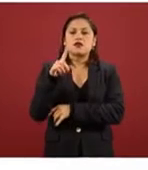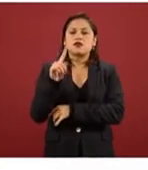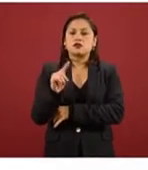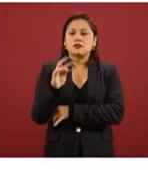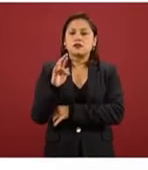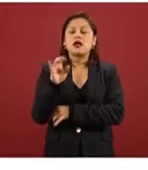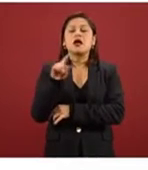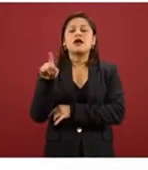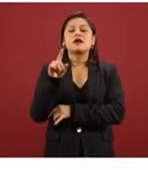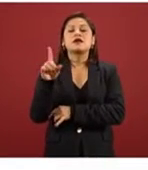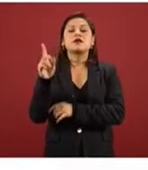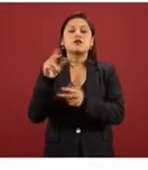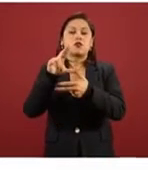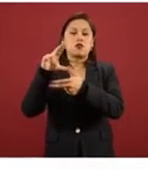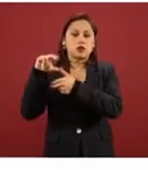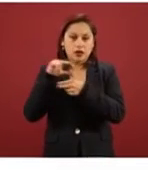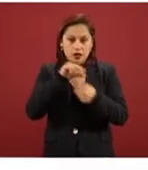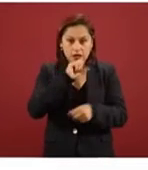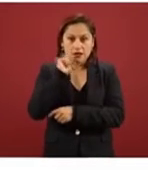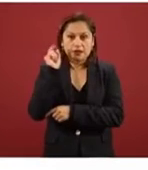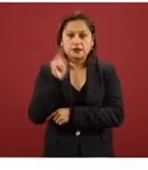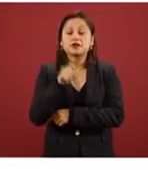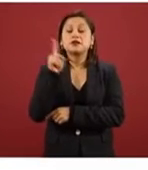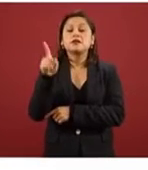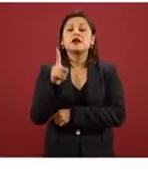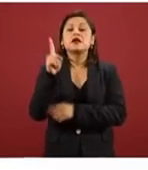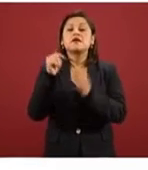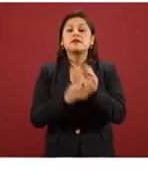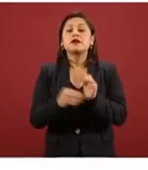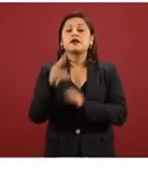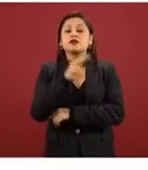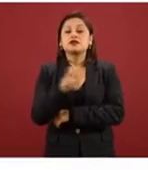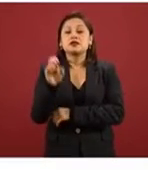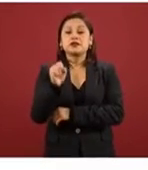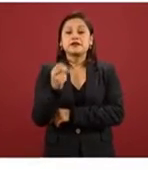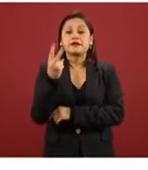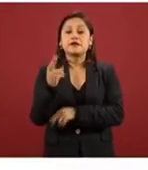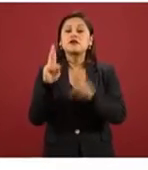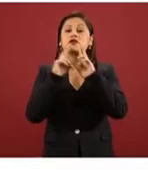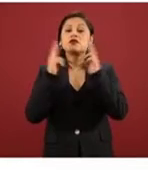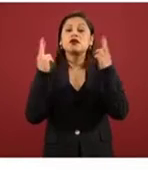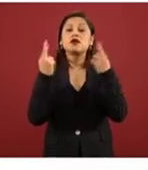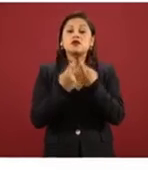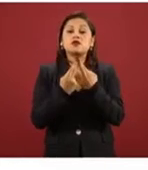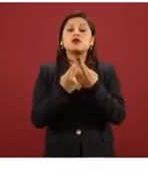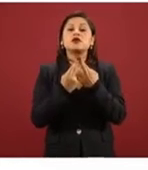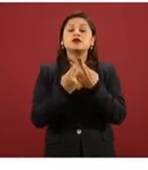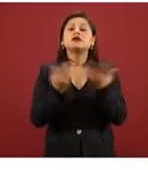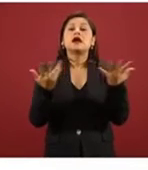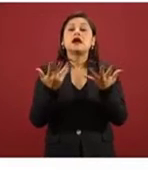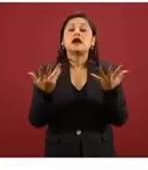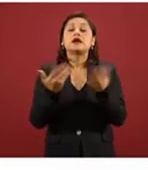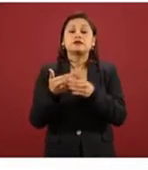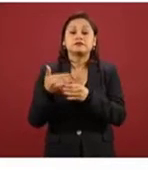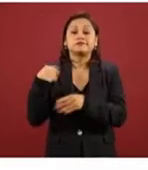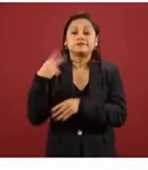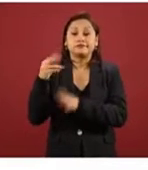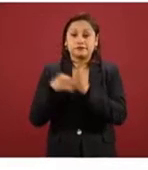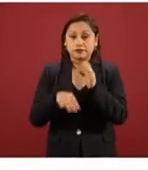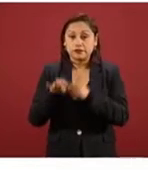Además, realizamos 1,662 asambleas. Es un objetivo que nosotros tenemos, que la población, que las